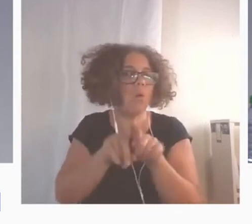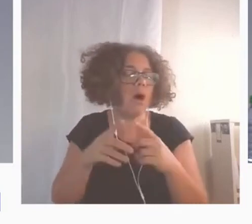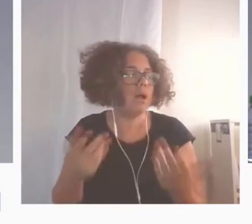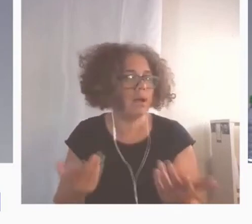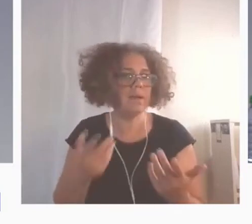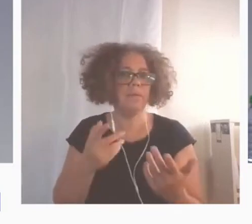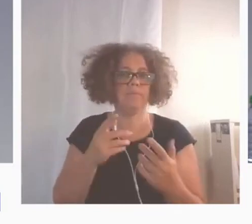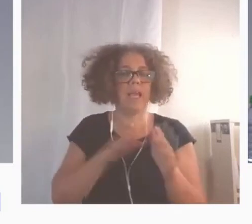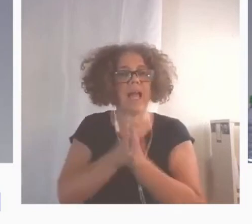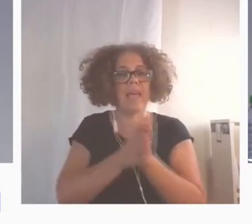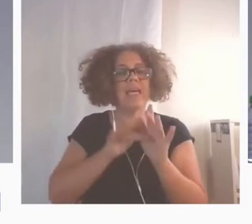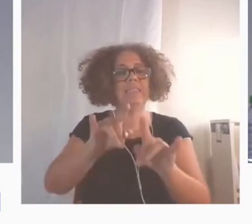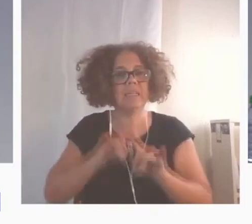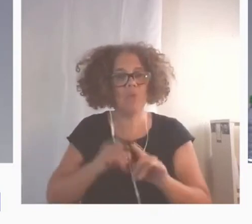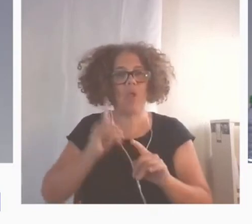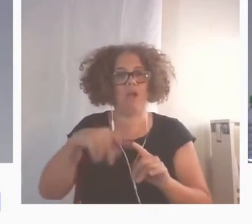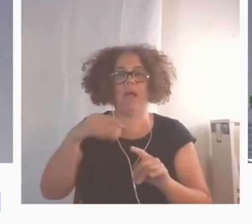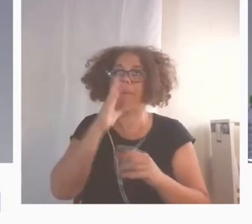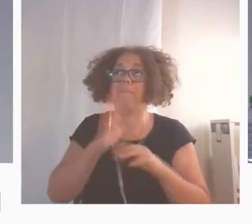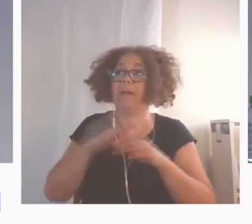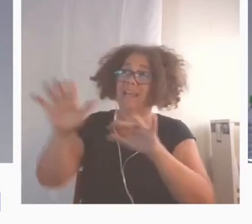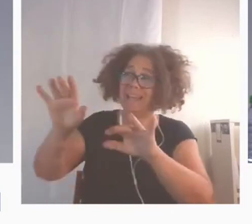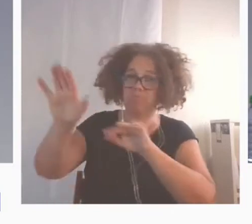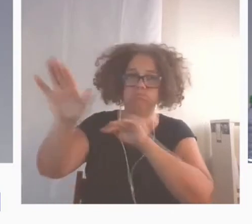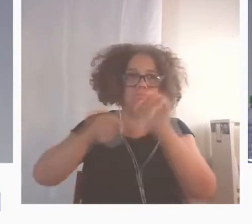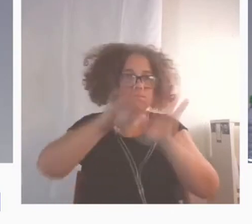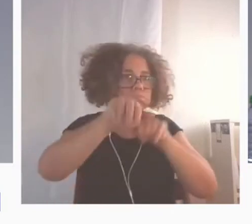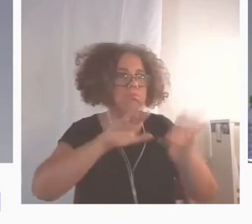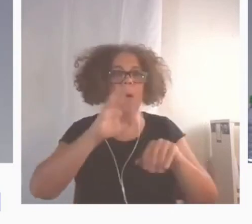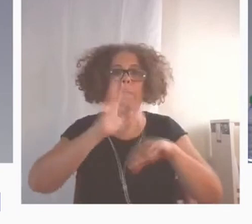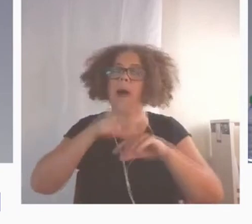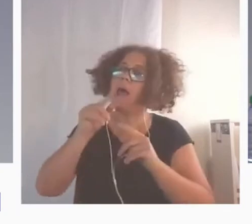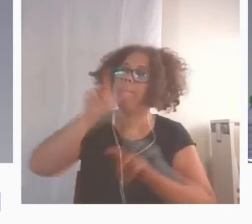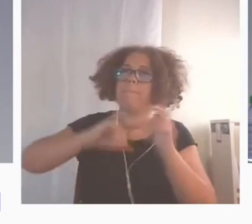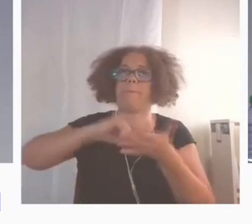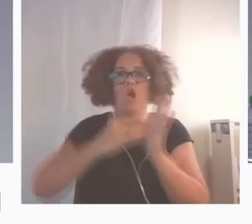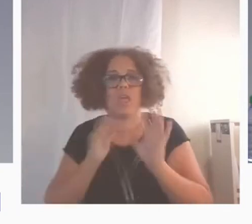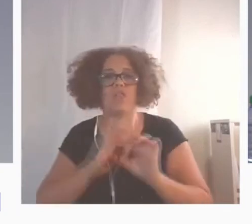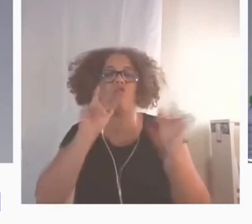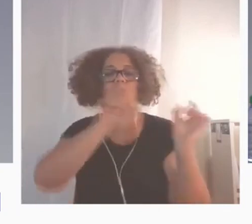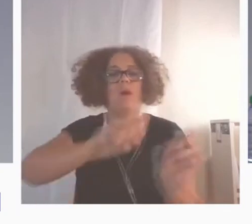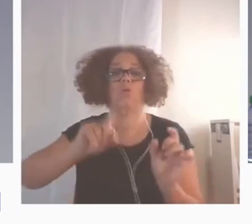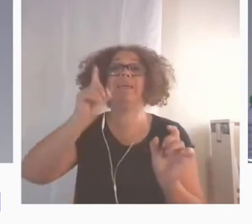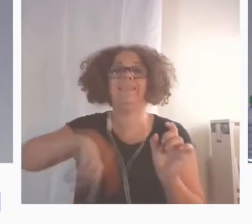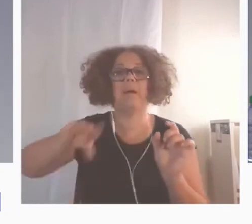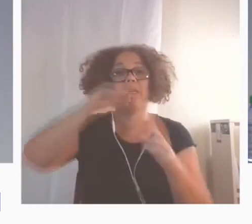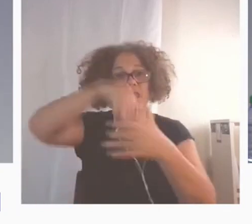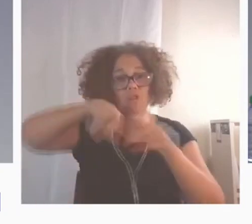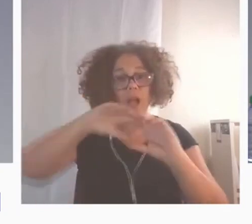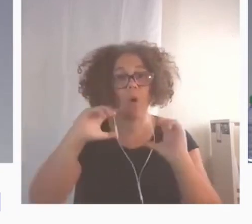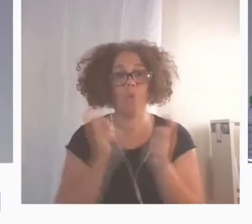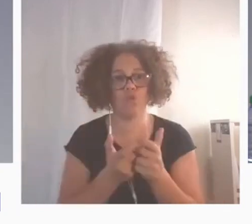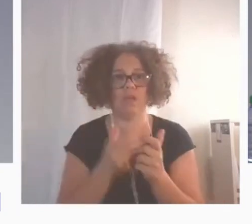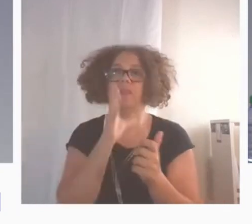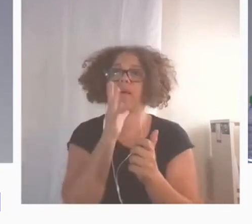de estimular toda la gente, y queremos recibir toda la gente y todos los proyectos educativos de comunitarios, porque, como os digo,